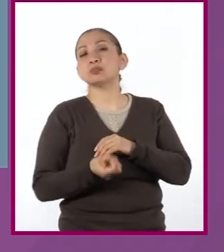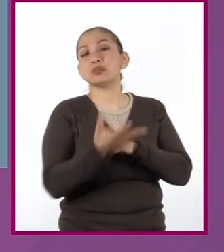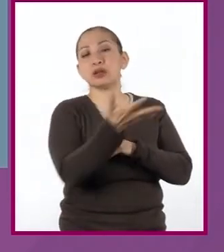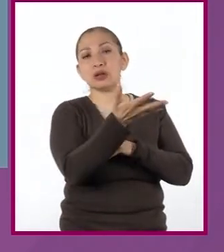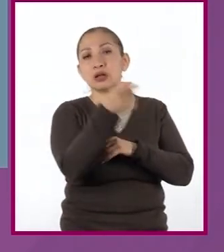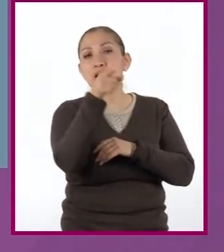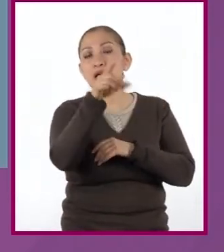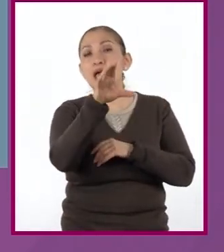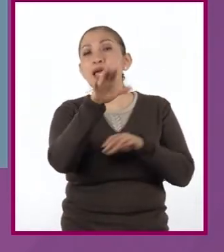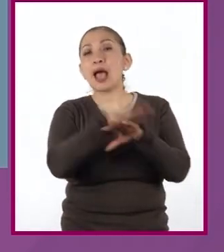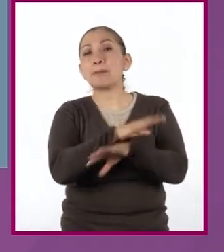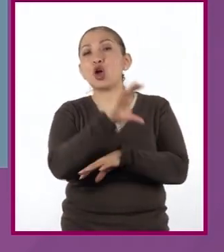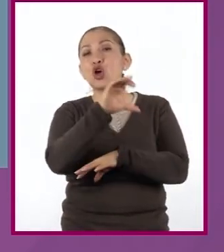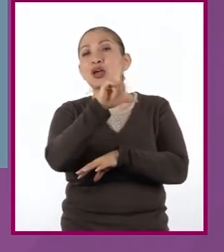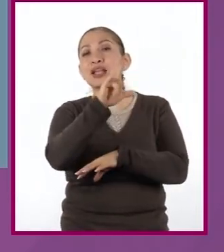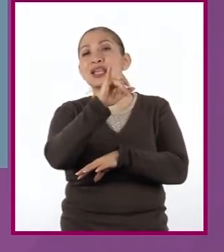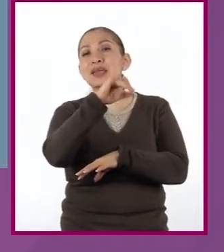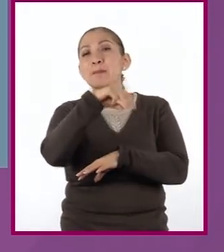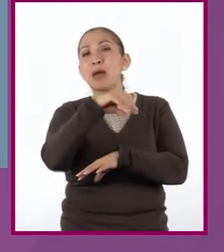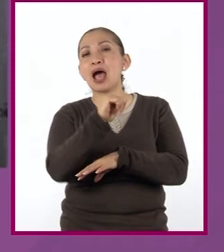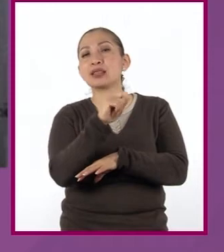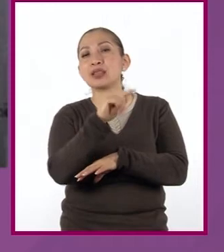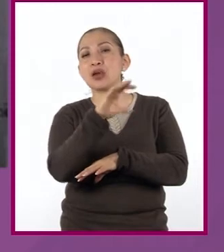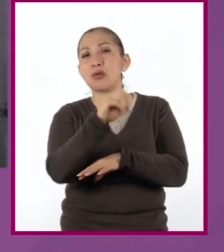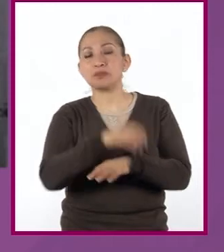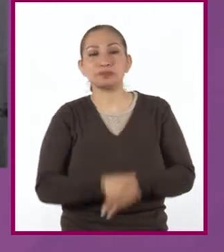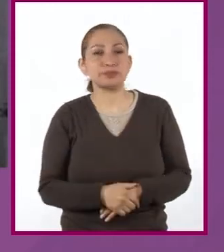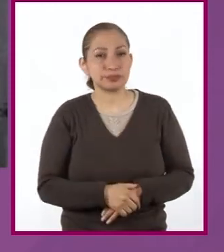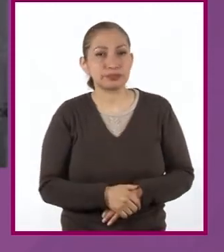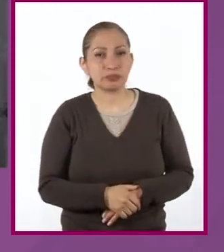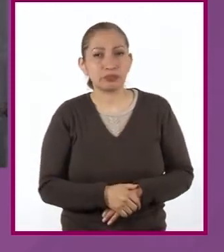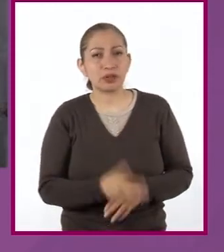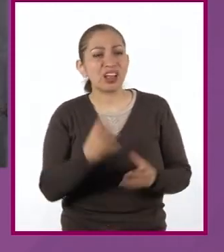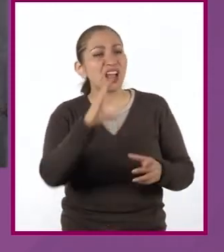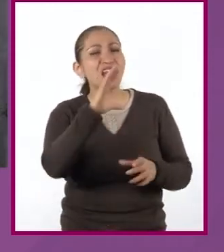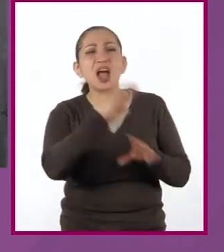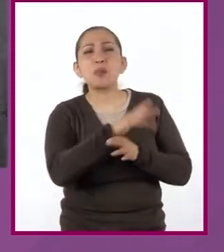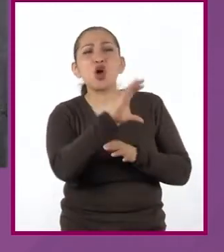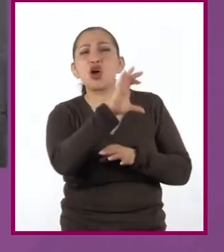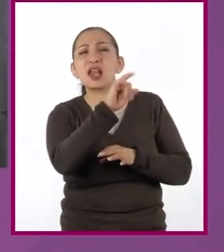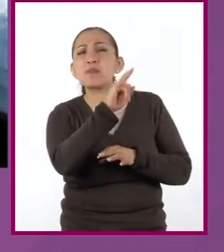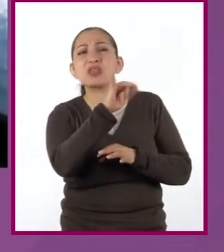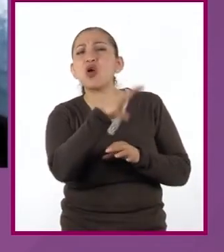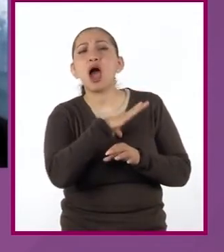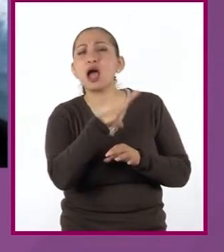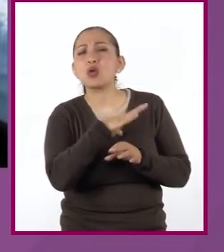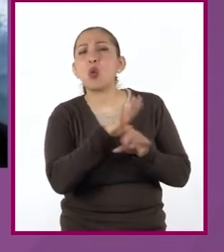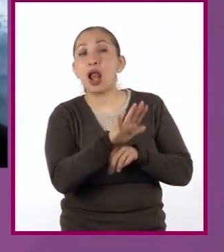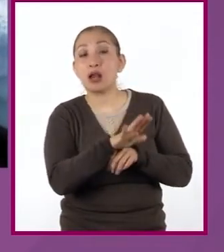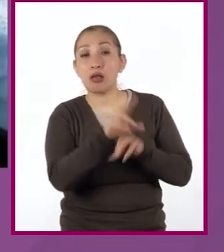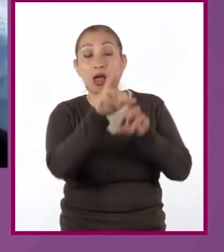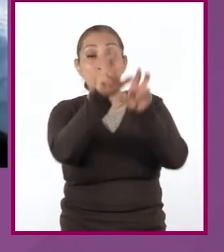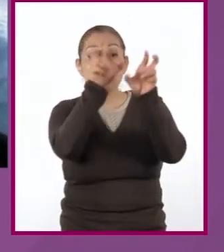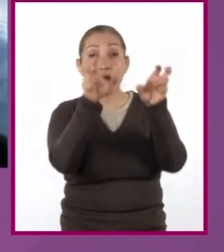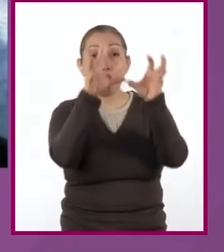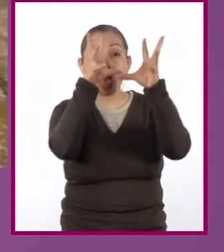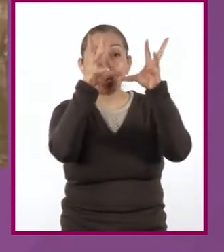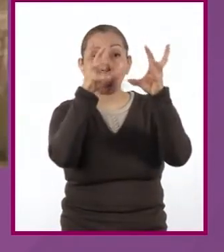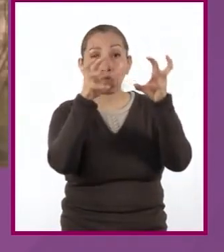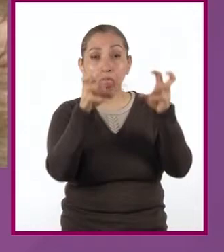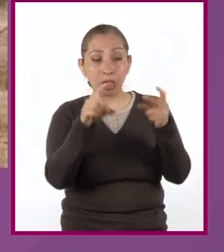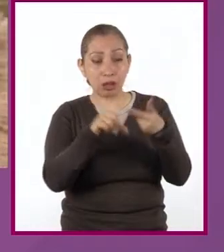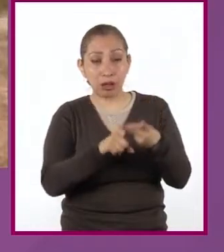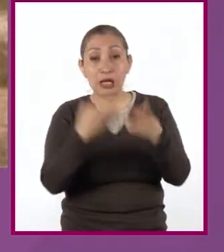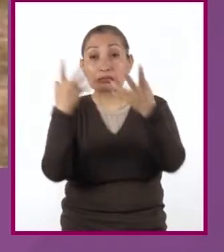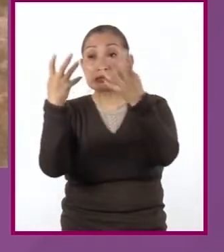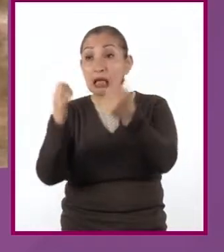conoce como cambio climático. Entre los efectos del cambio climático está el derretimiento de los glaciares,